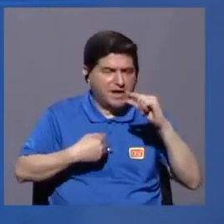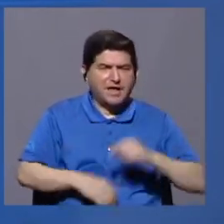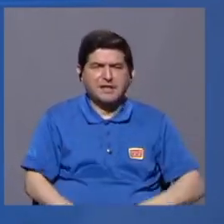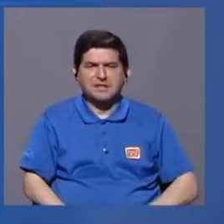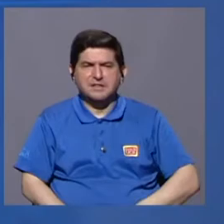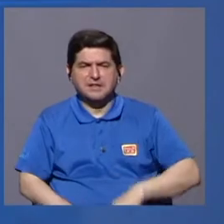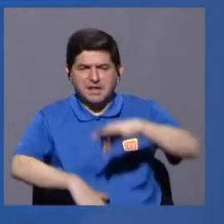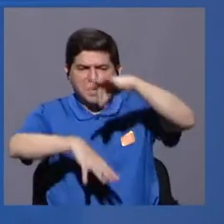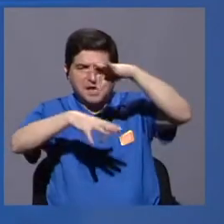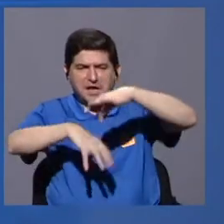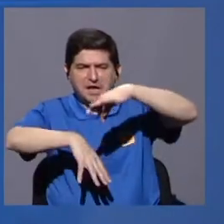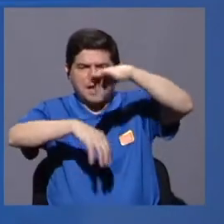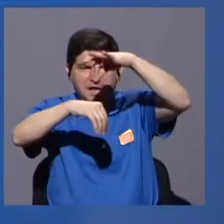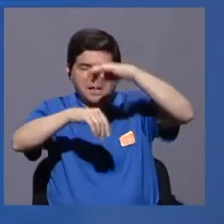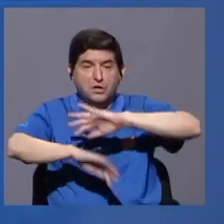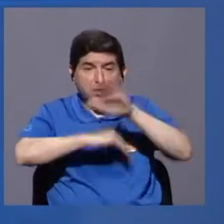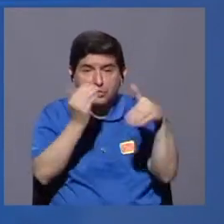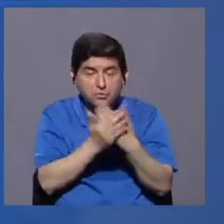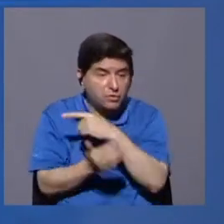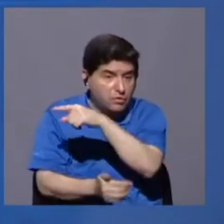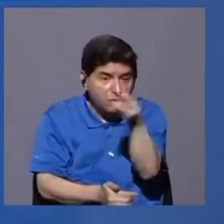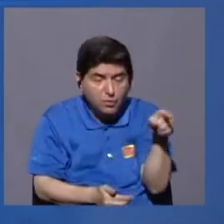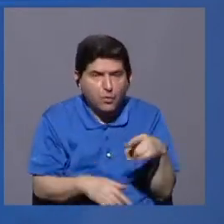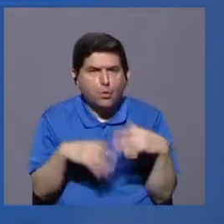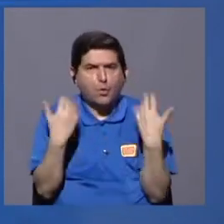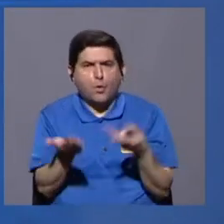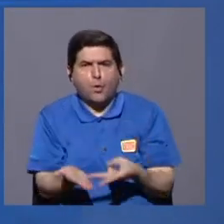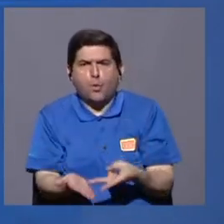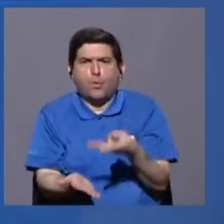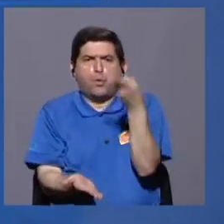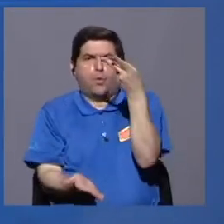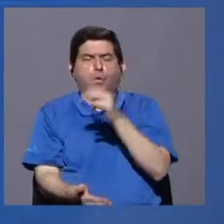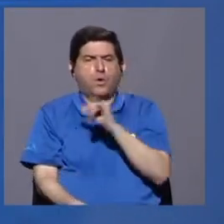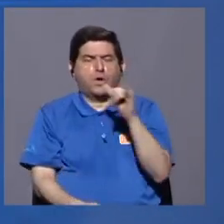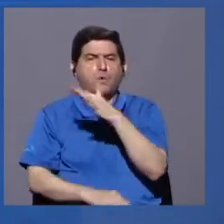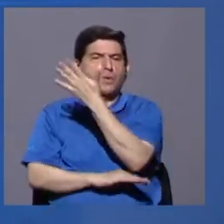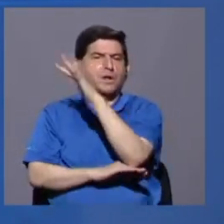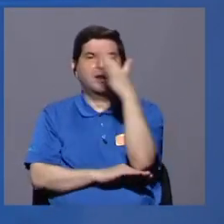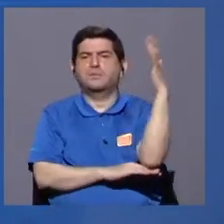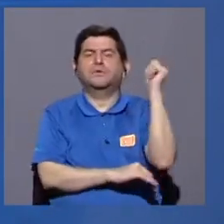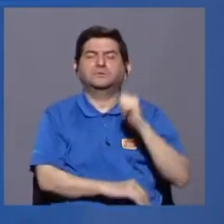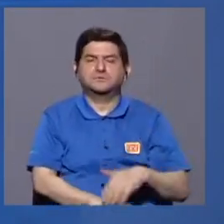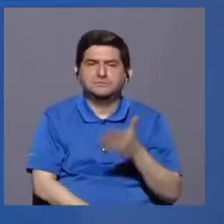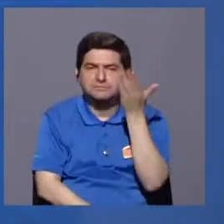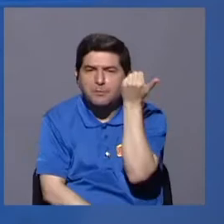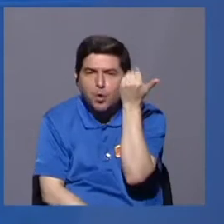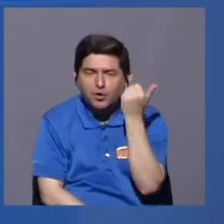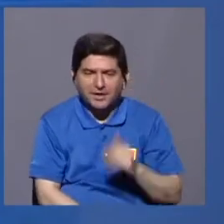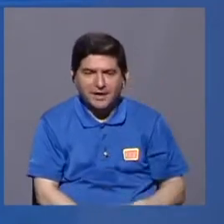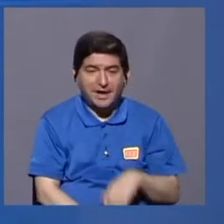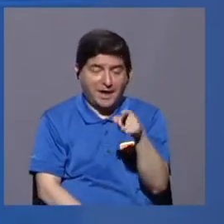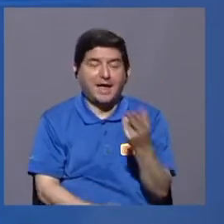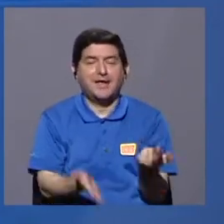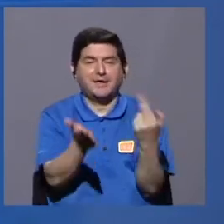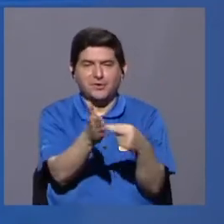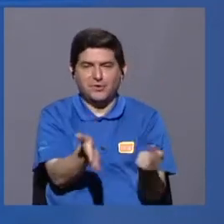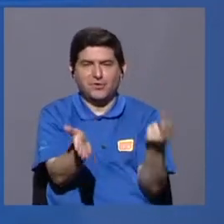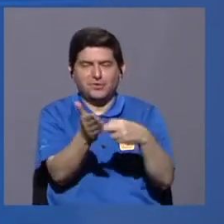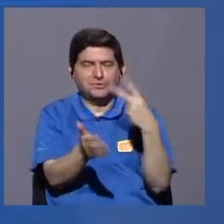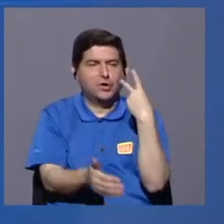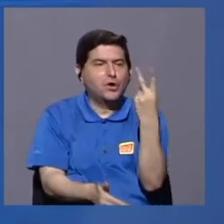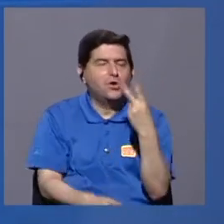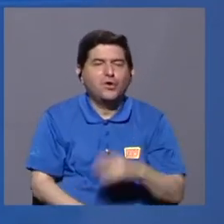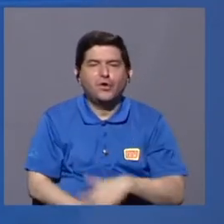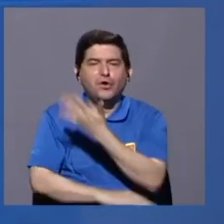arañas, ¿sí? Todos estos animales eran tan grandes como en los bosques. ¿Por qué? Porque ellos replican lo que ven en el